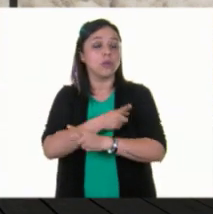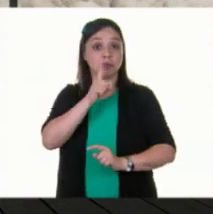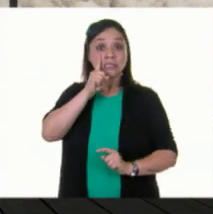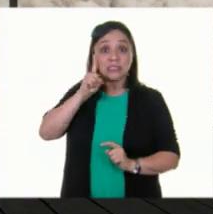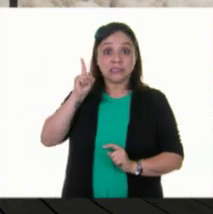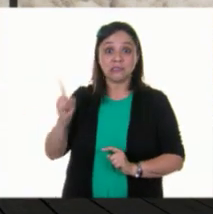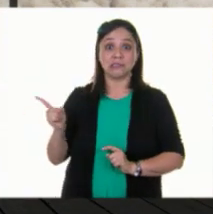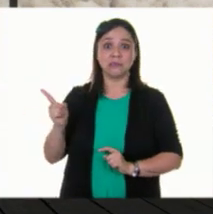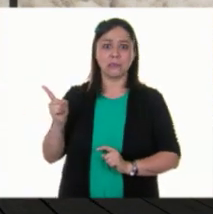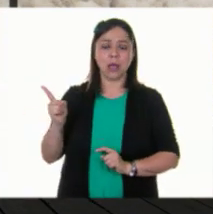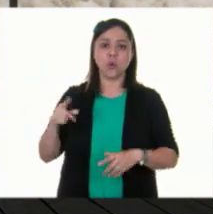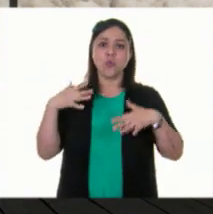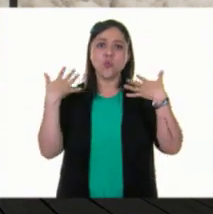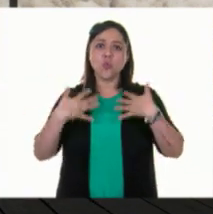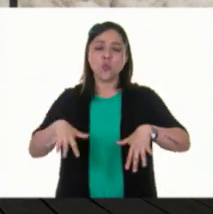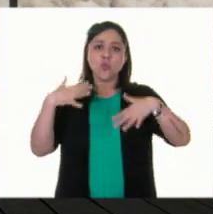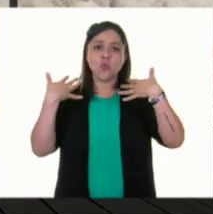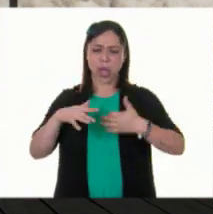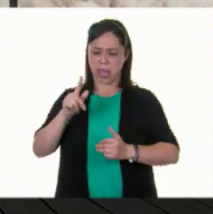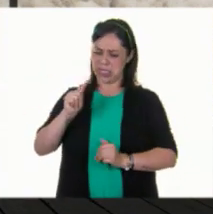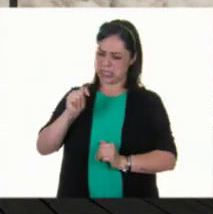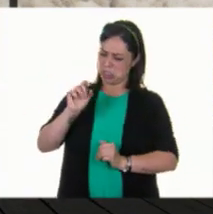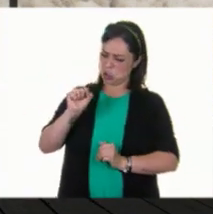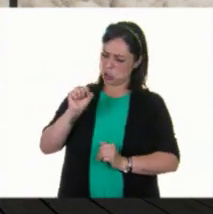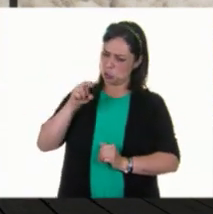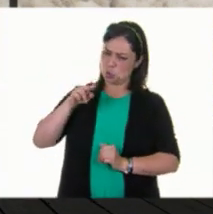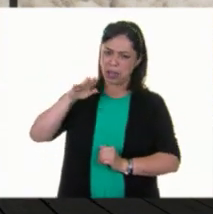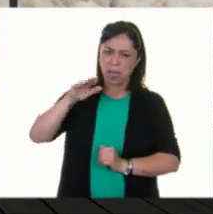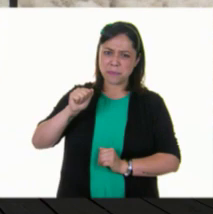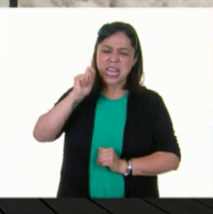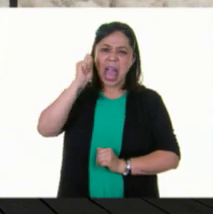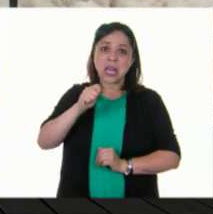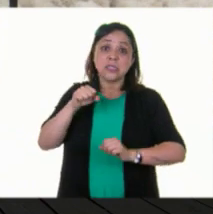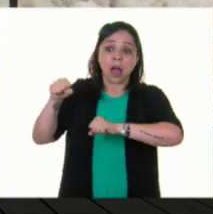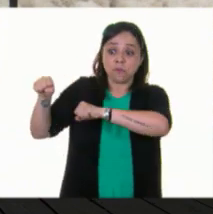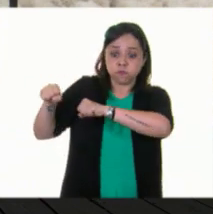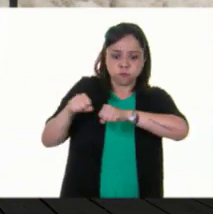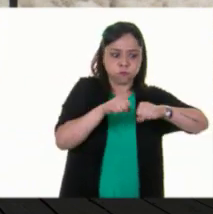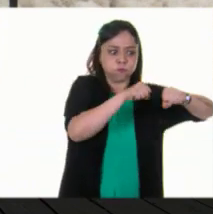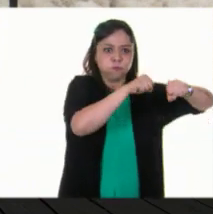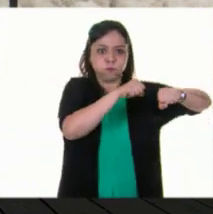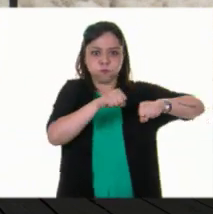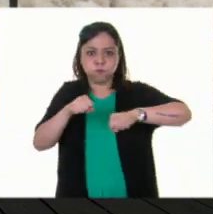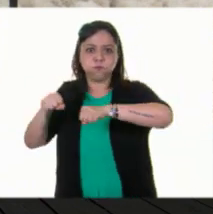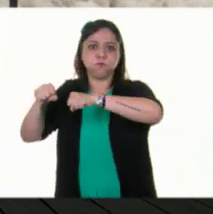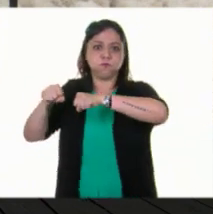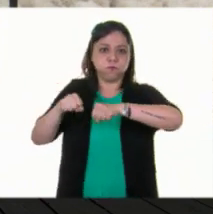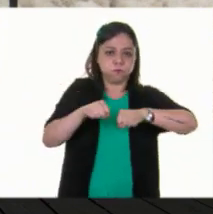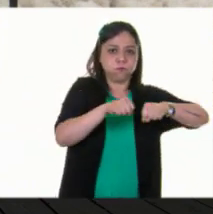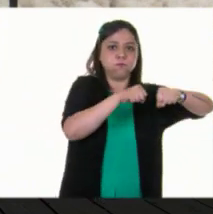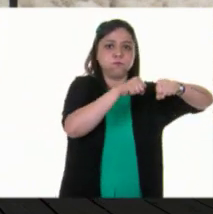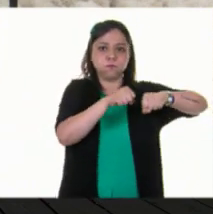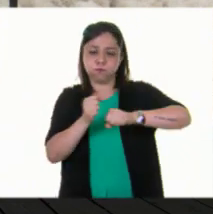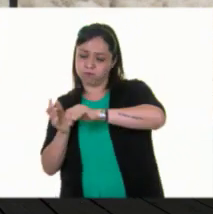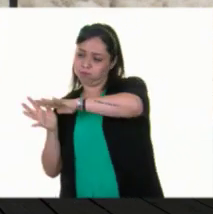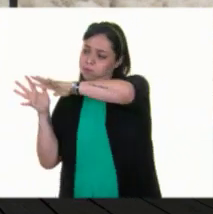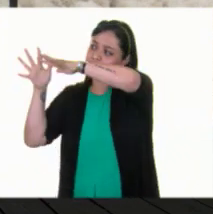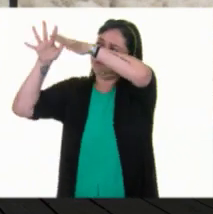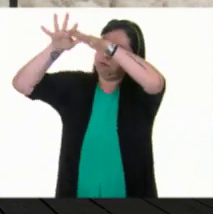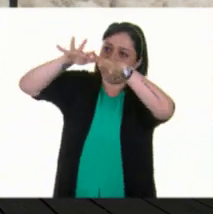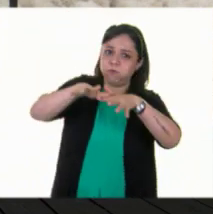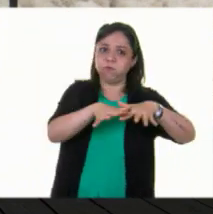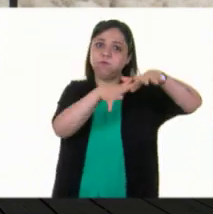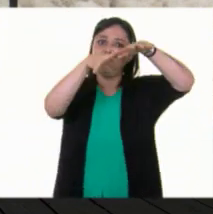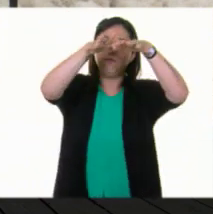¡Wow! ¡Un tsunami! ¿Pero por qué pasó esto? Bueno, recordemos que cuando las placas que están debajo